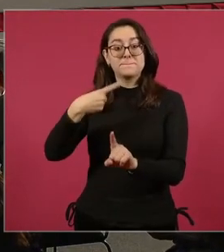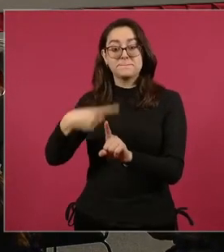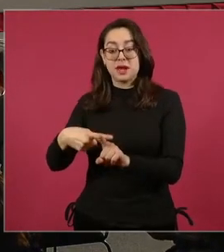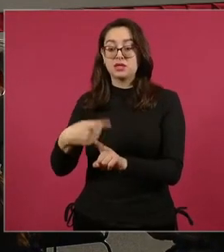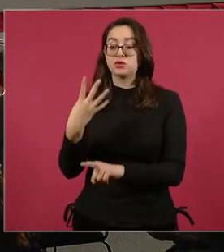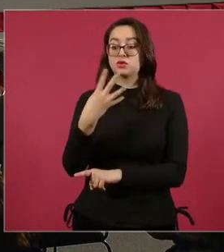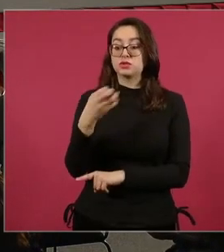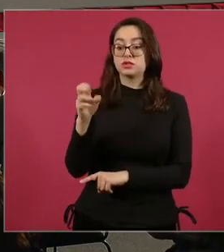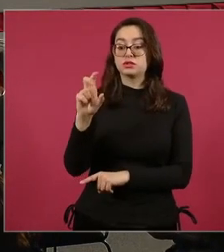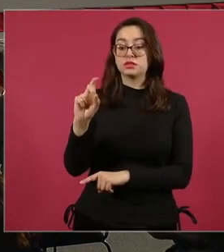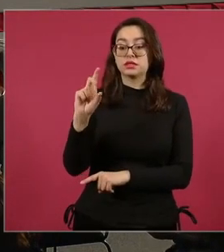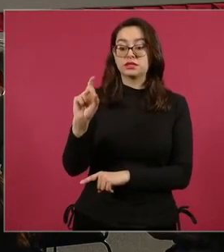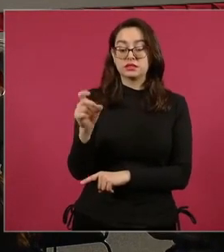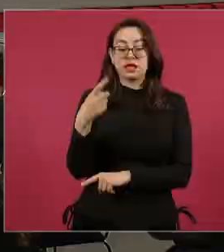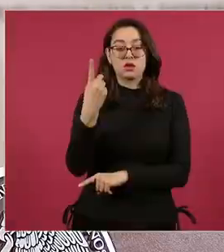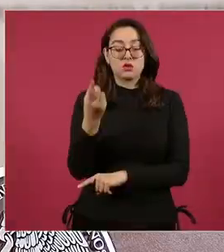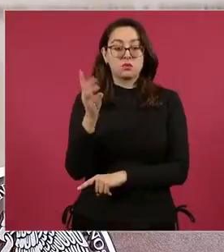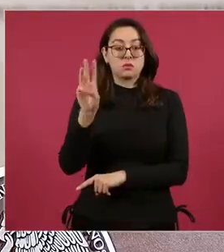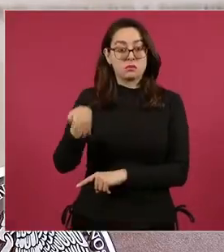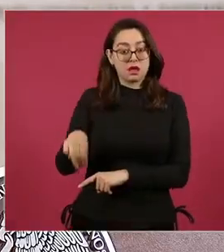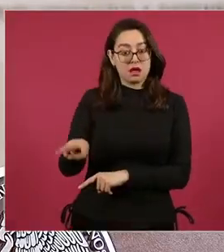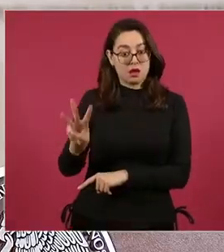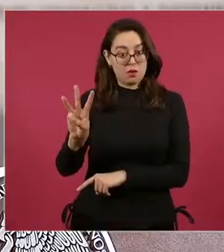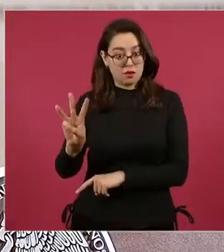431 megawatts de capacidad.